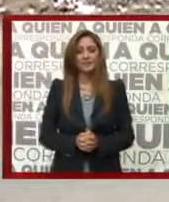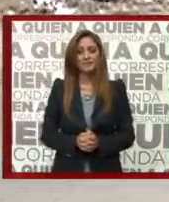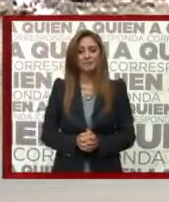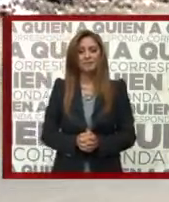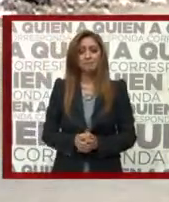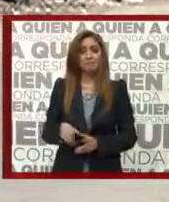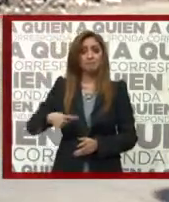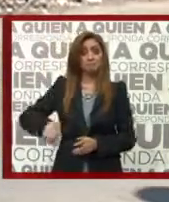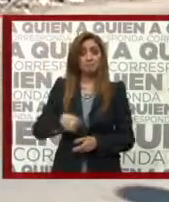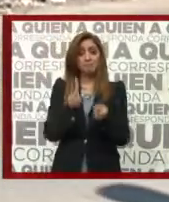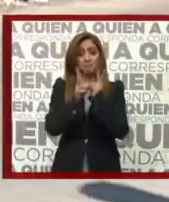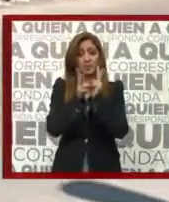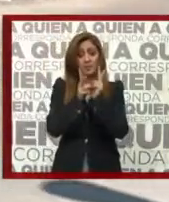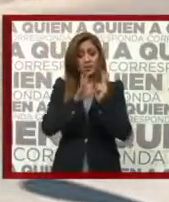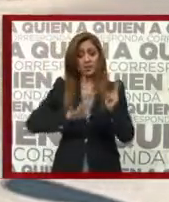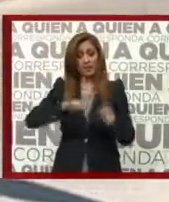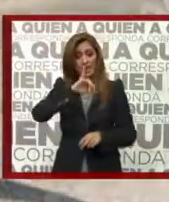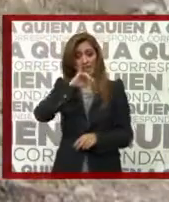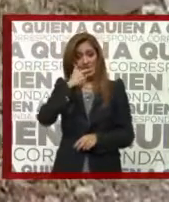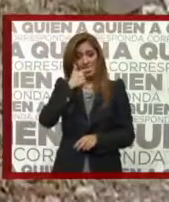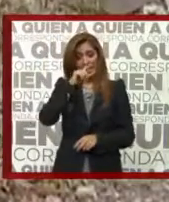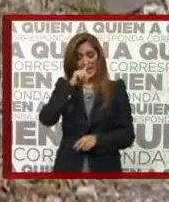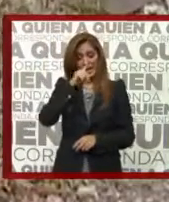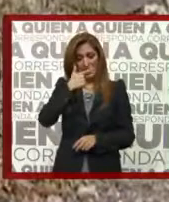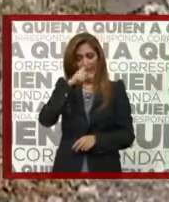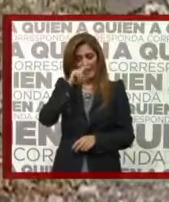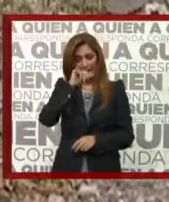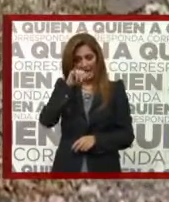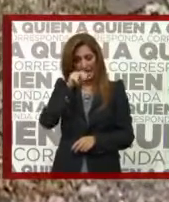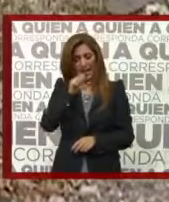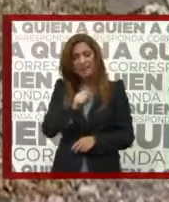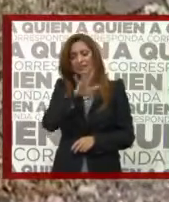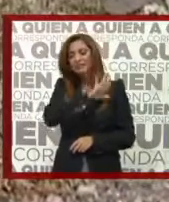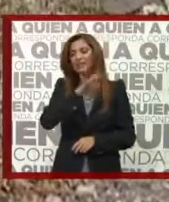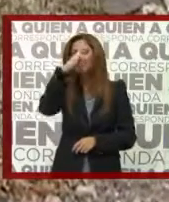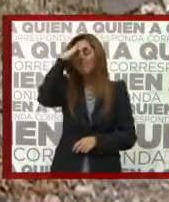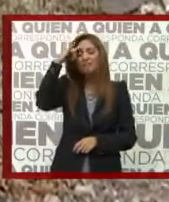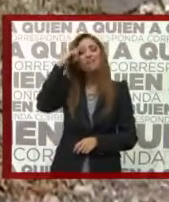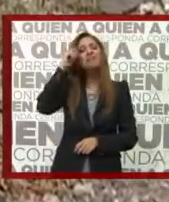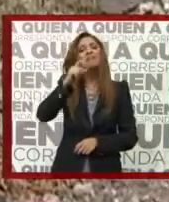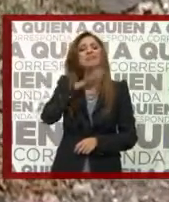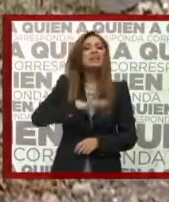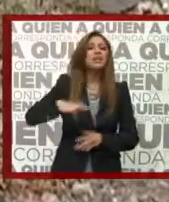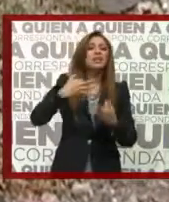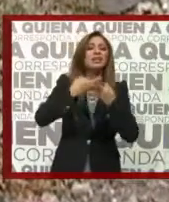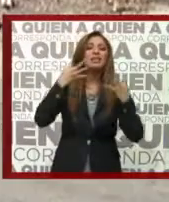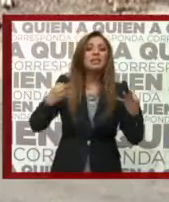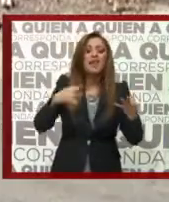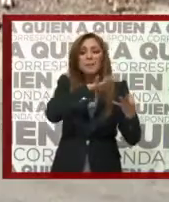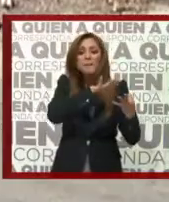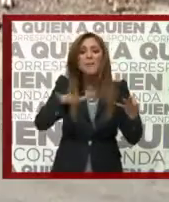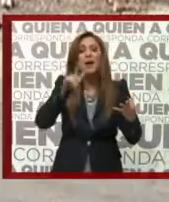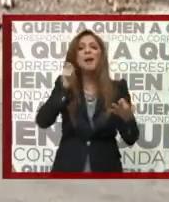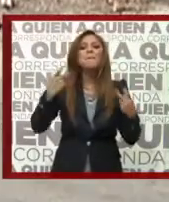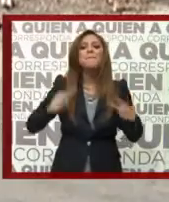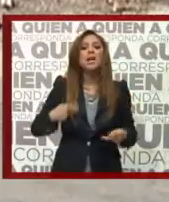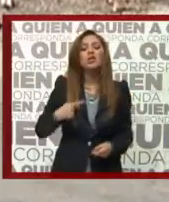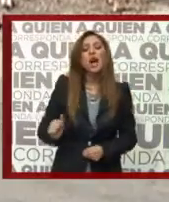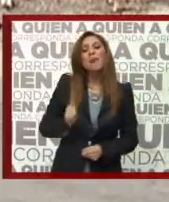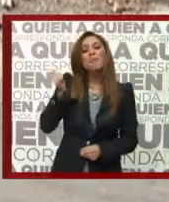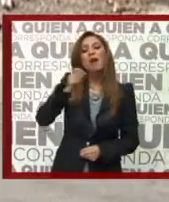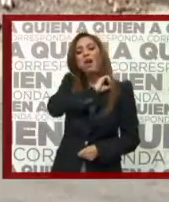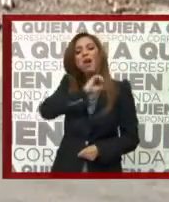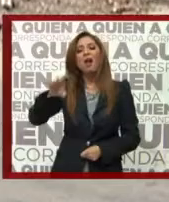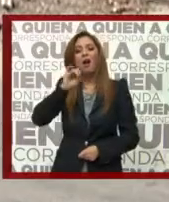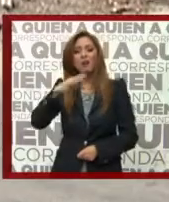Los vecinos de la colonia Granjas de Canacín están hartos de que este terreno baldío sea utilizado como tiradero de basura.